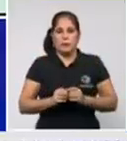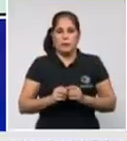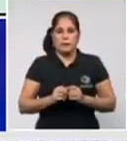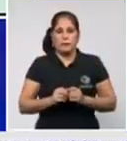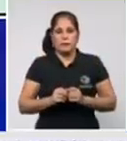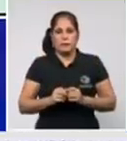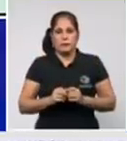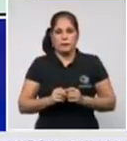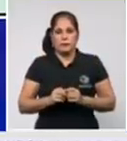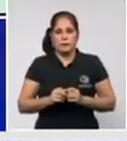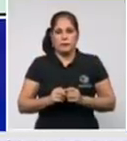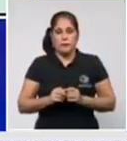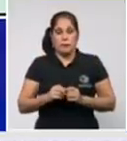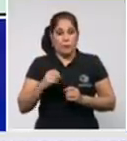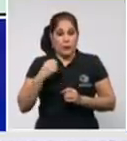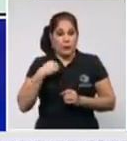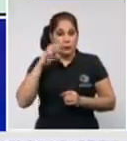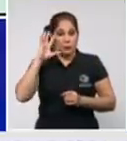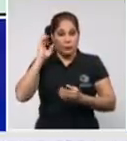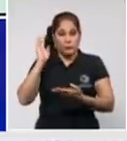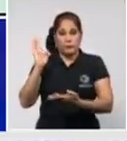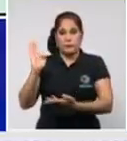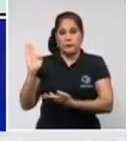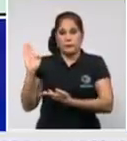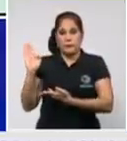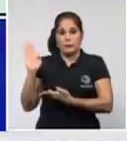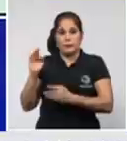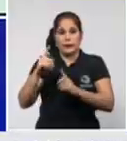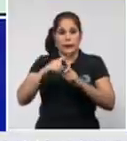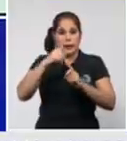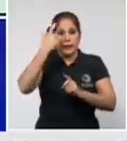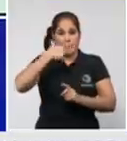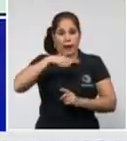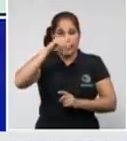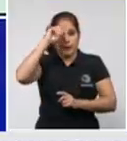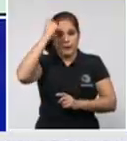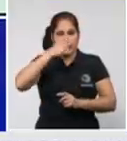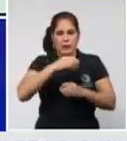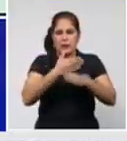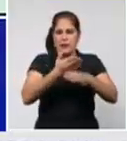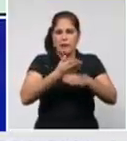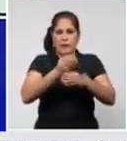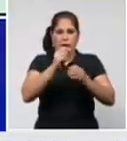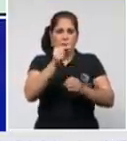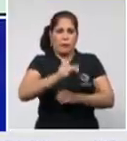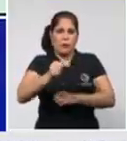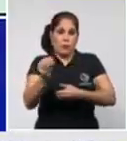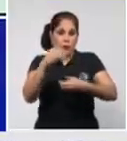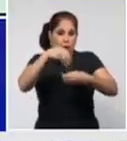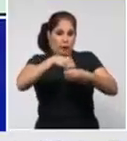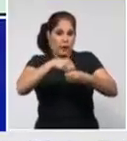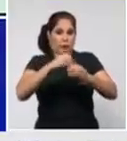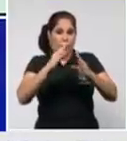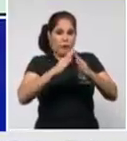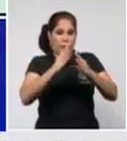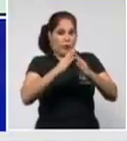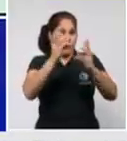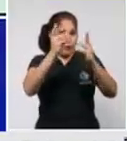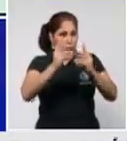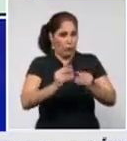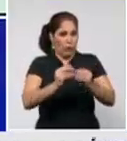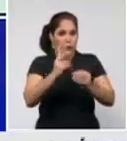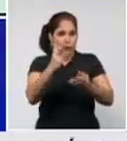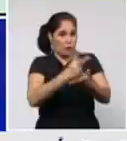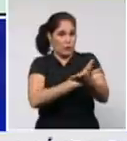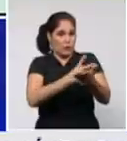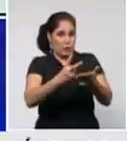país. Fíjense, es una tasa que esto es los últimos 15 días y que, reitero,